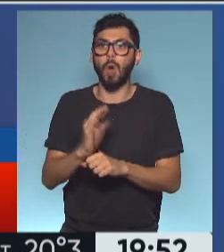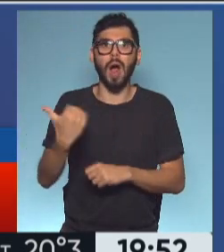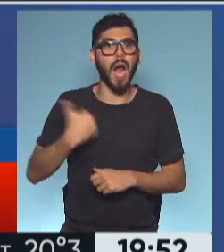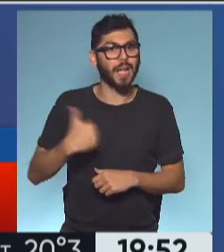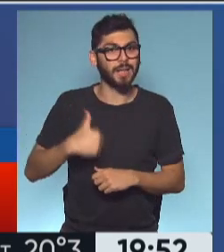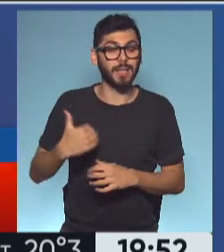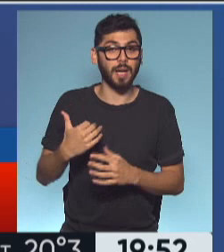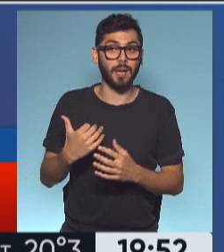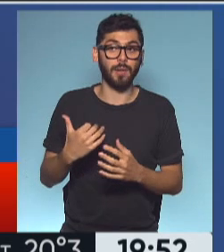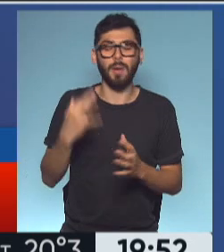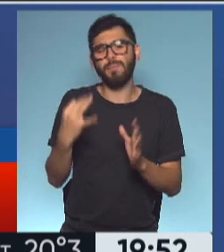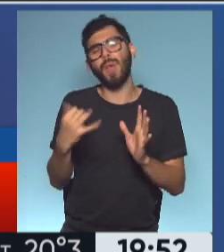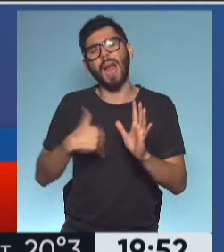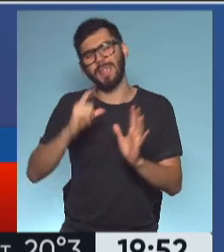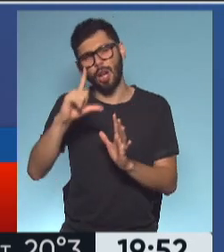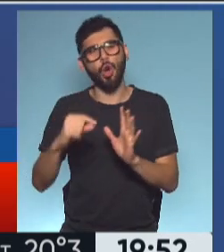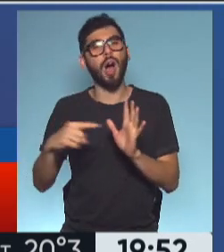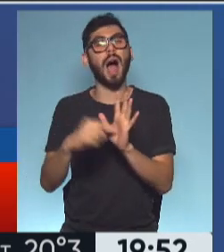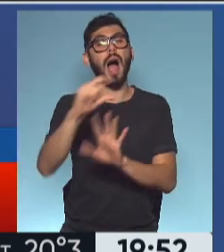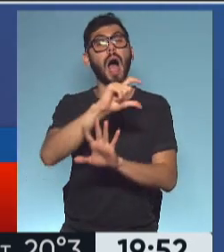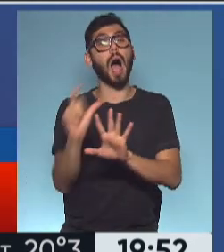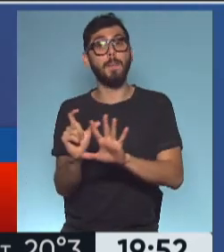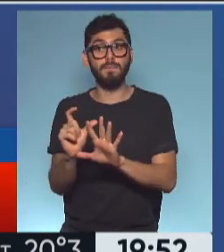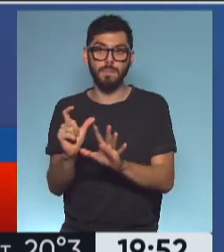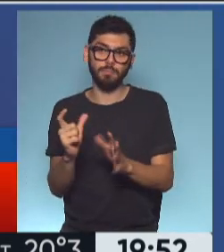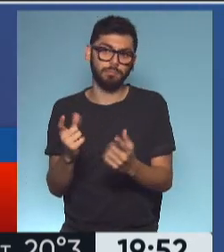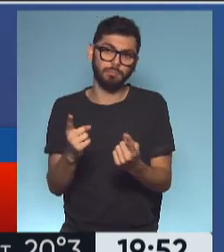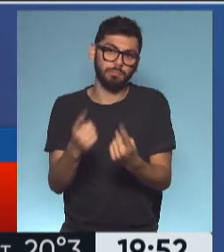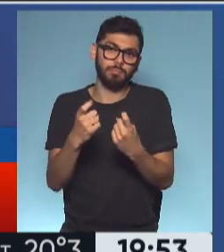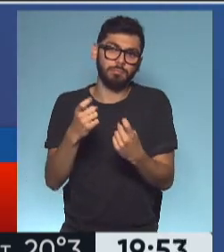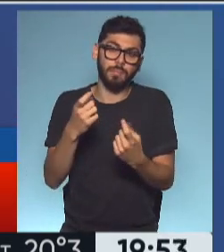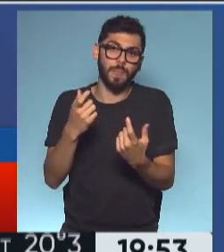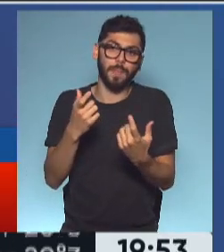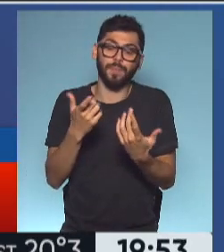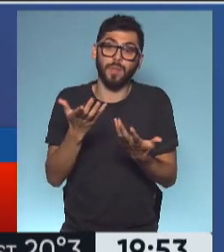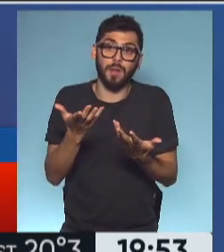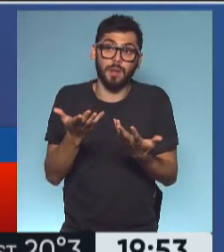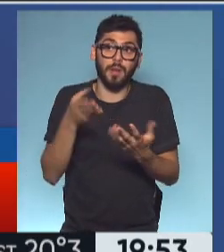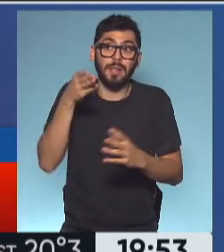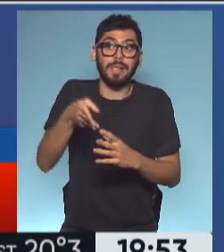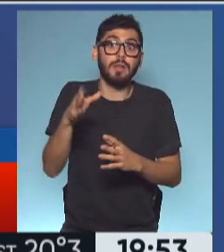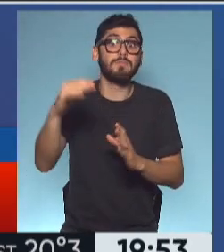Argentina, o el AMBA, no Argentina, el AMBA debe reducir esa presencialidad o eliminarla